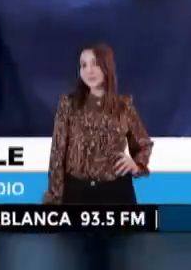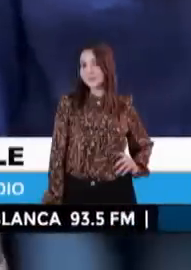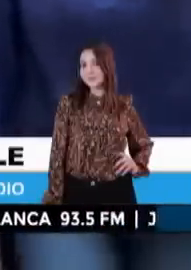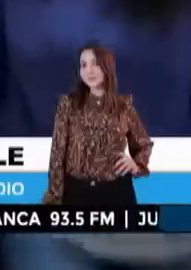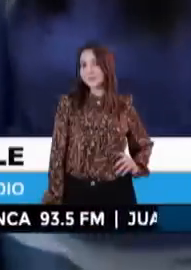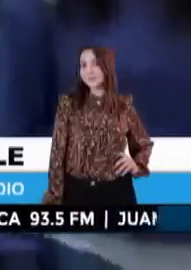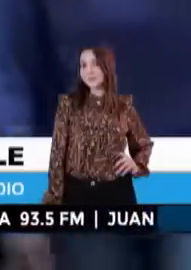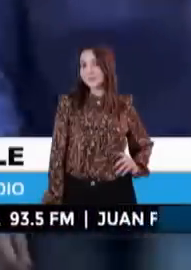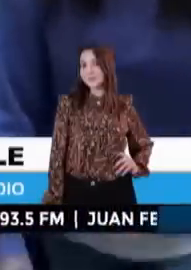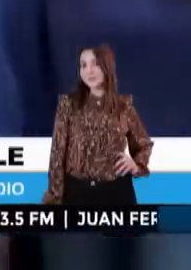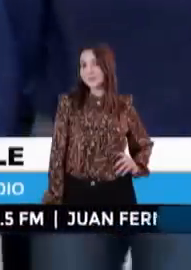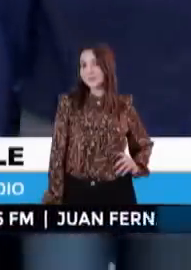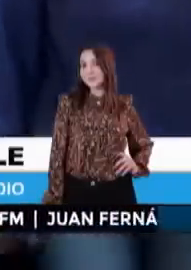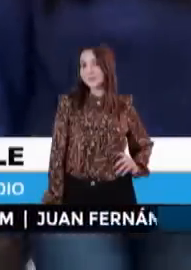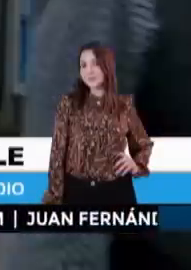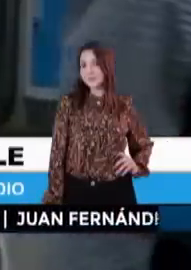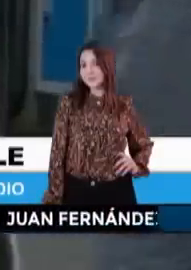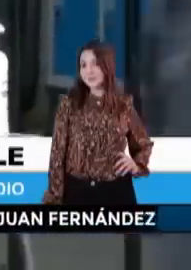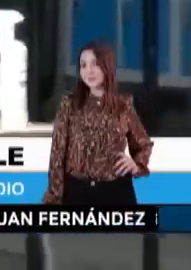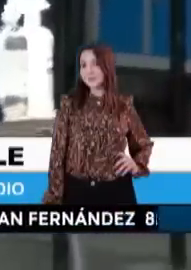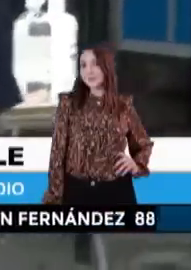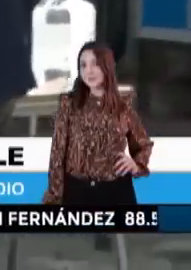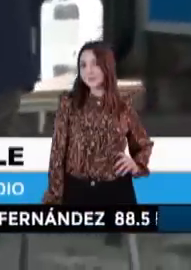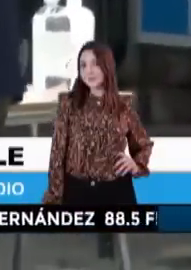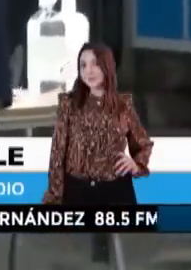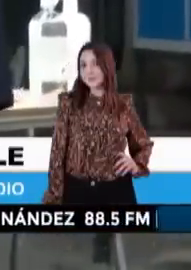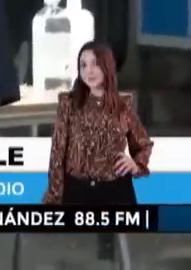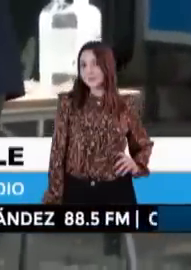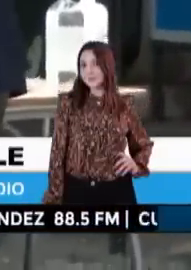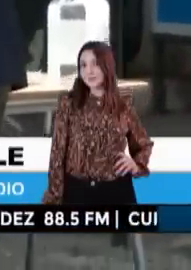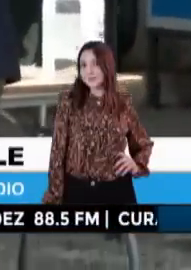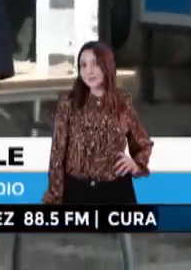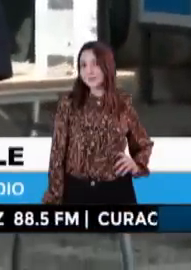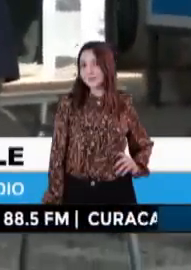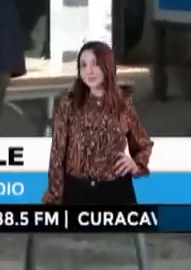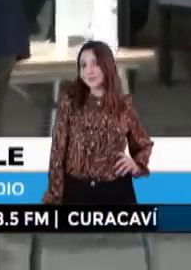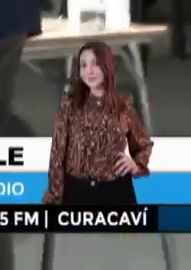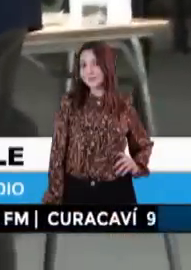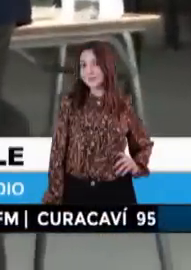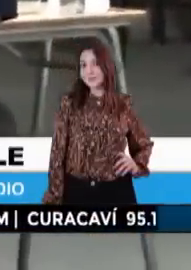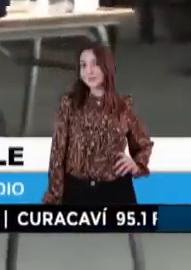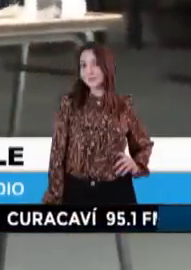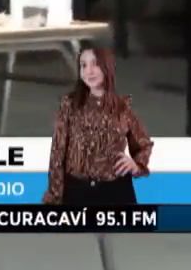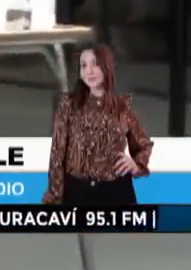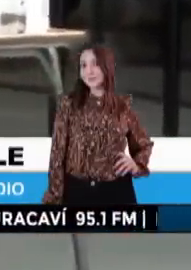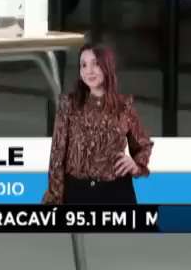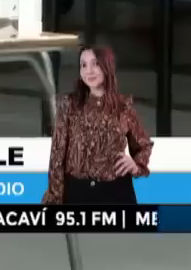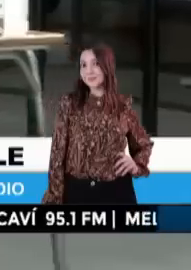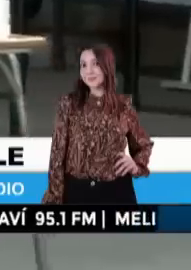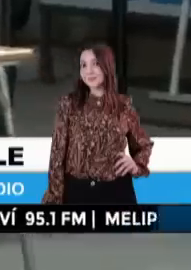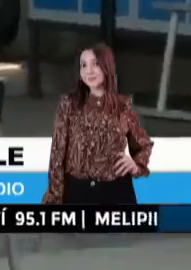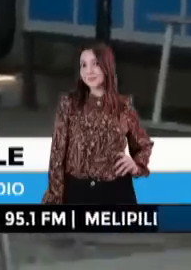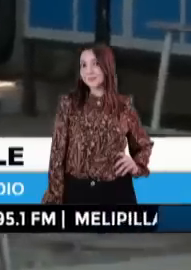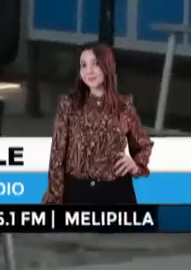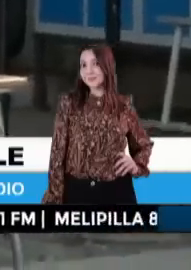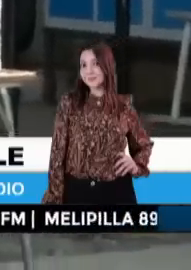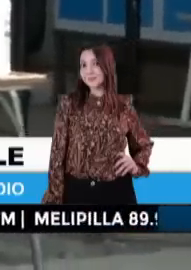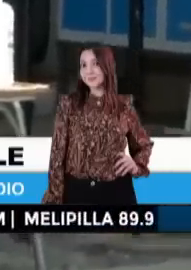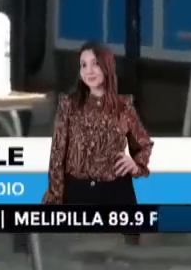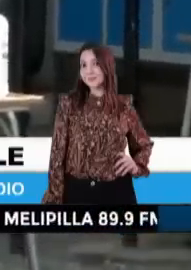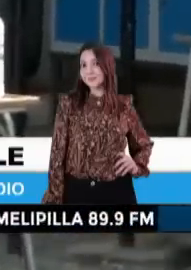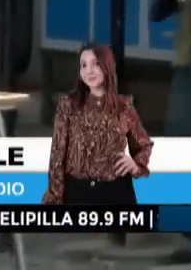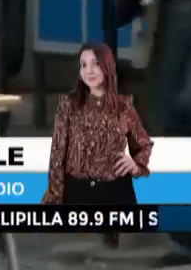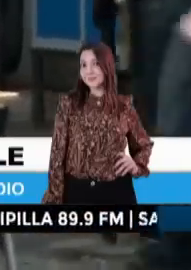Múltiples reacciones, una carta sumamente interpretable, como ustedes lo decían, todos querían llevar agua para su molino el día de